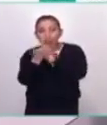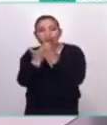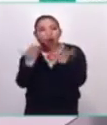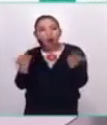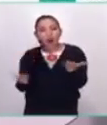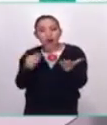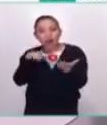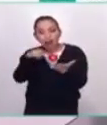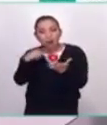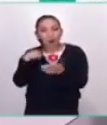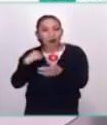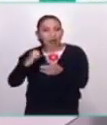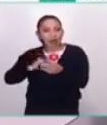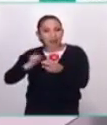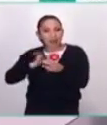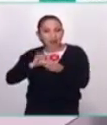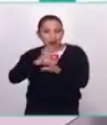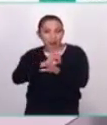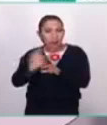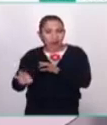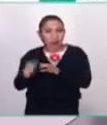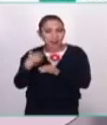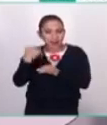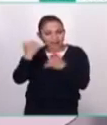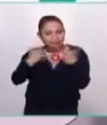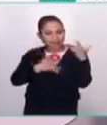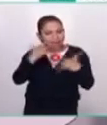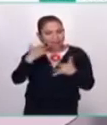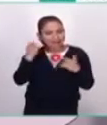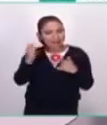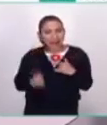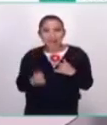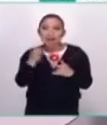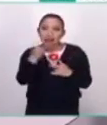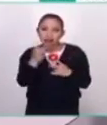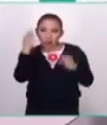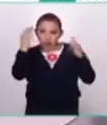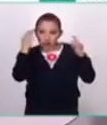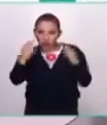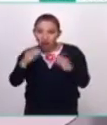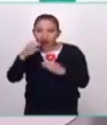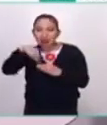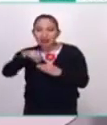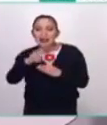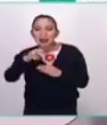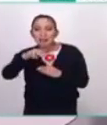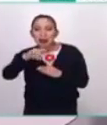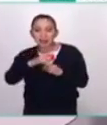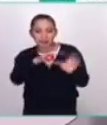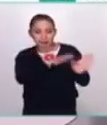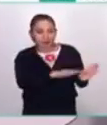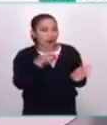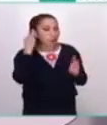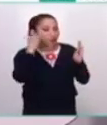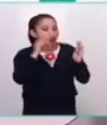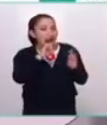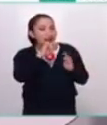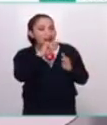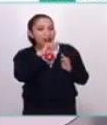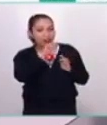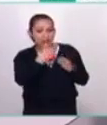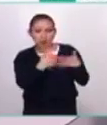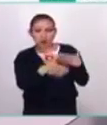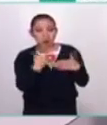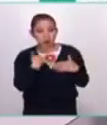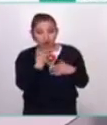un lenguaje arqueológico que es capaz de ser interpretado. Eso por el Museo de la Quemada. El Museo de Altavista también muy moderno.